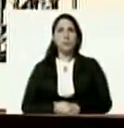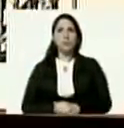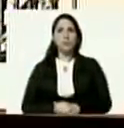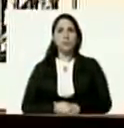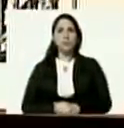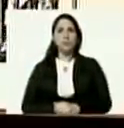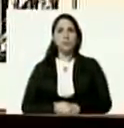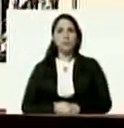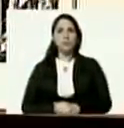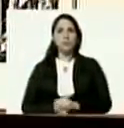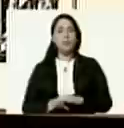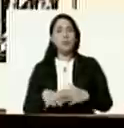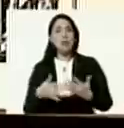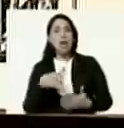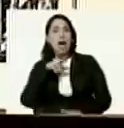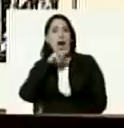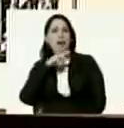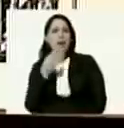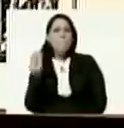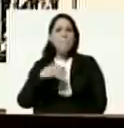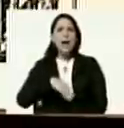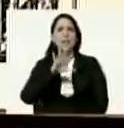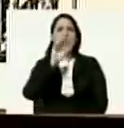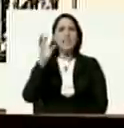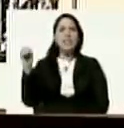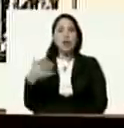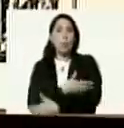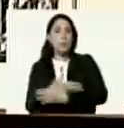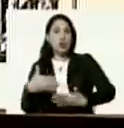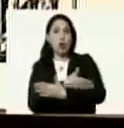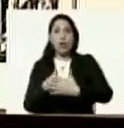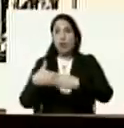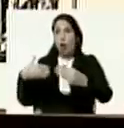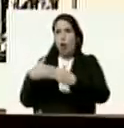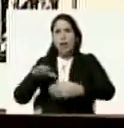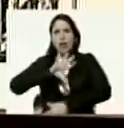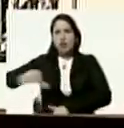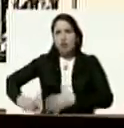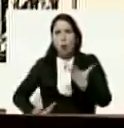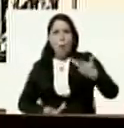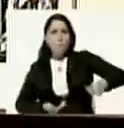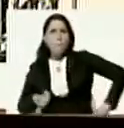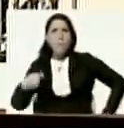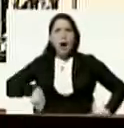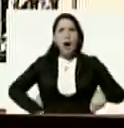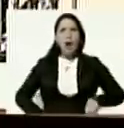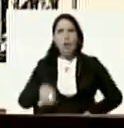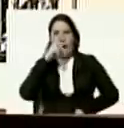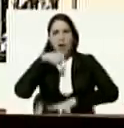Se habla de más de 500 millones de dólares que se robaron solamente el año